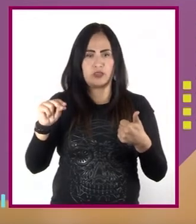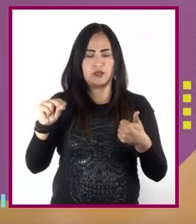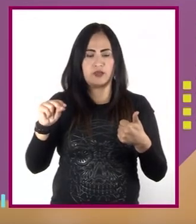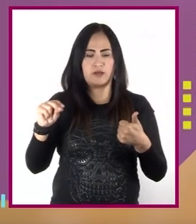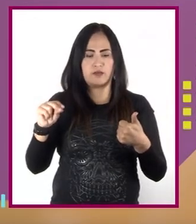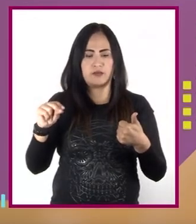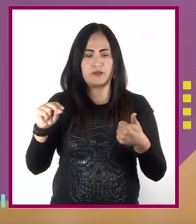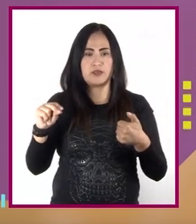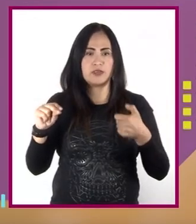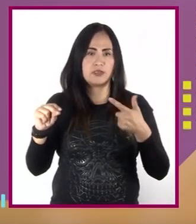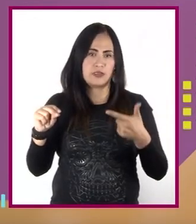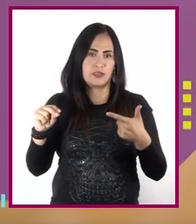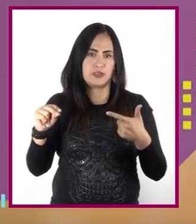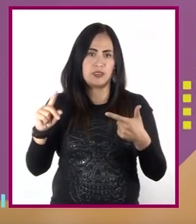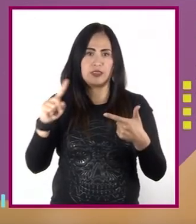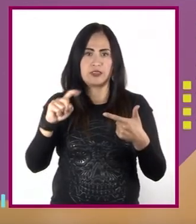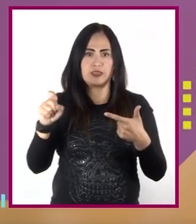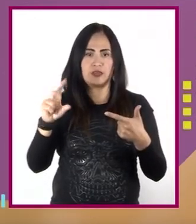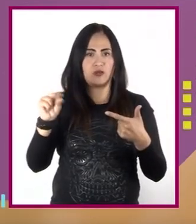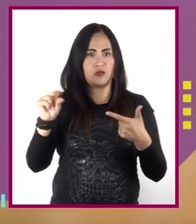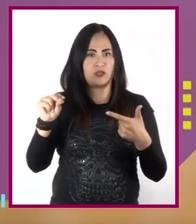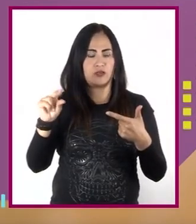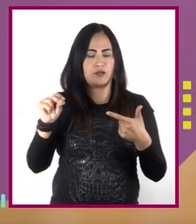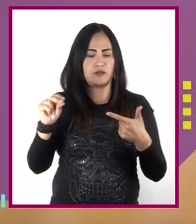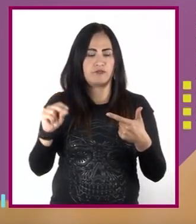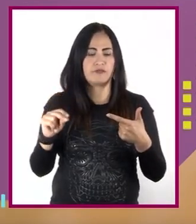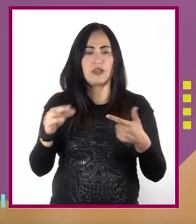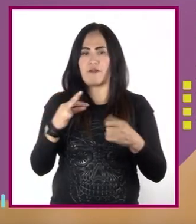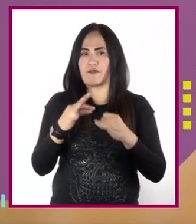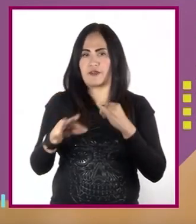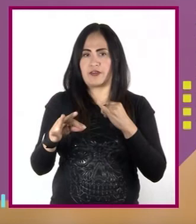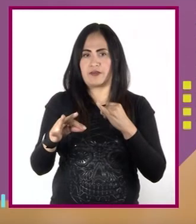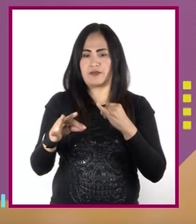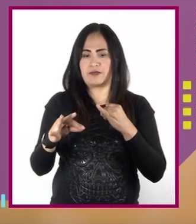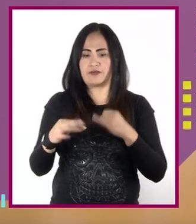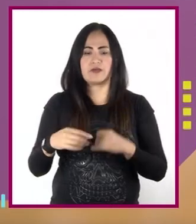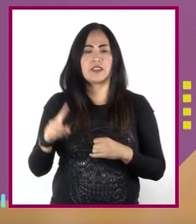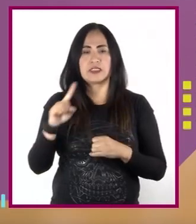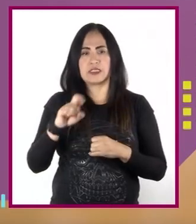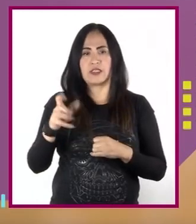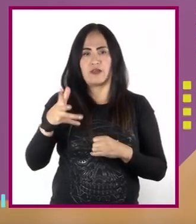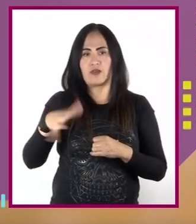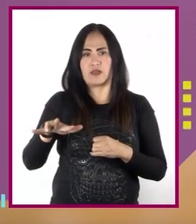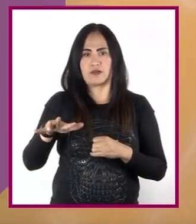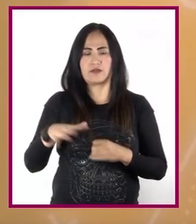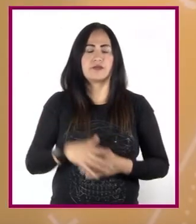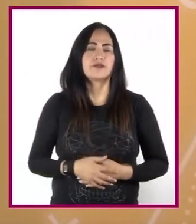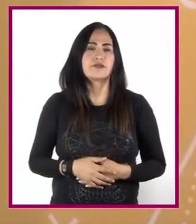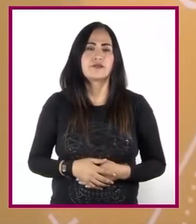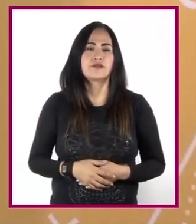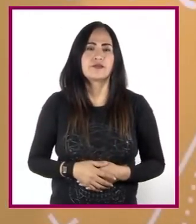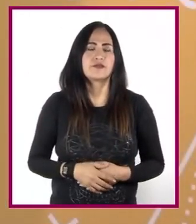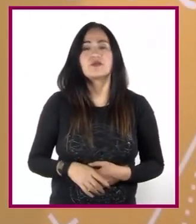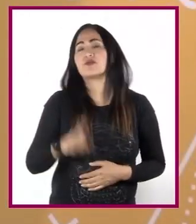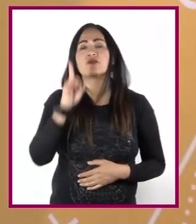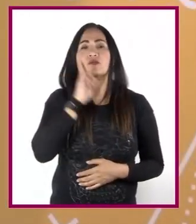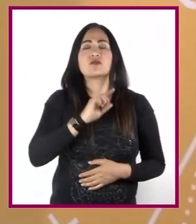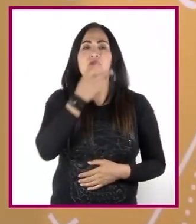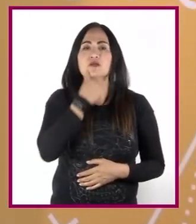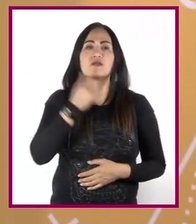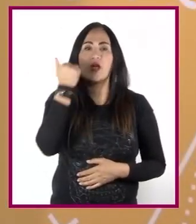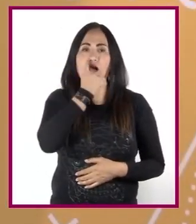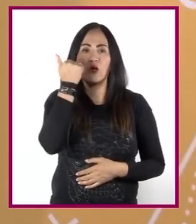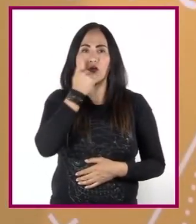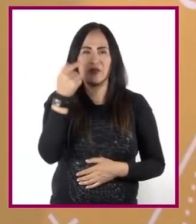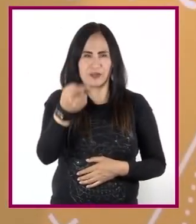pesos y el séptimo ganó 180 pesos. Y por último, 110 pesos. Alumnas y alumnos,